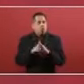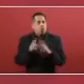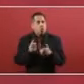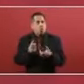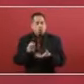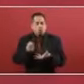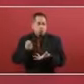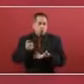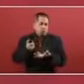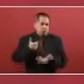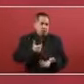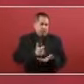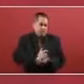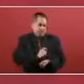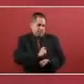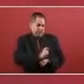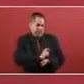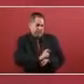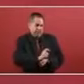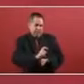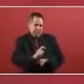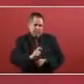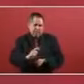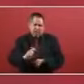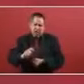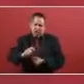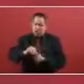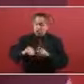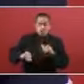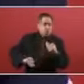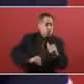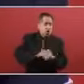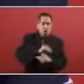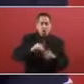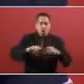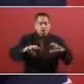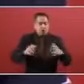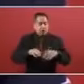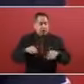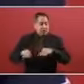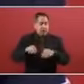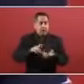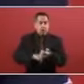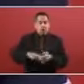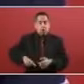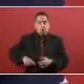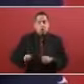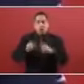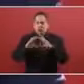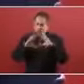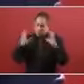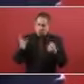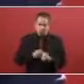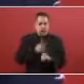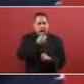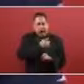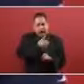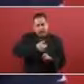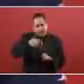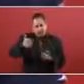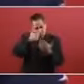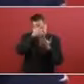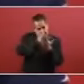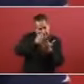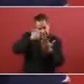destinaba al pago de los trabajadores al servicio del gobierno en general, la